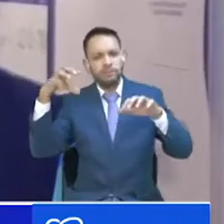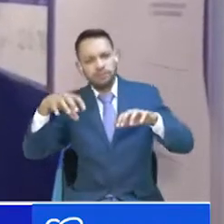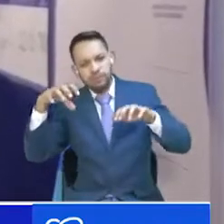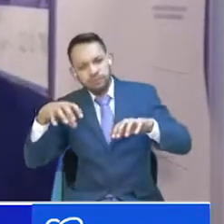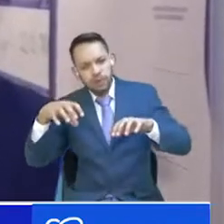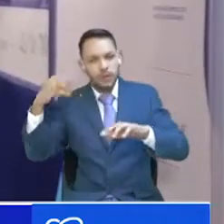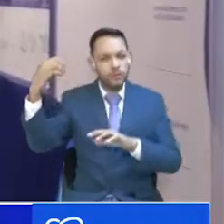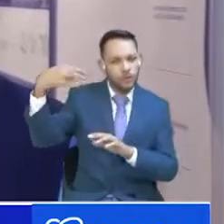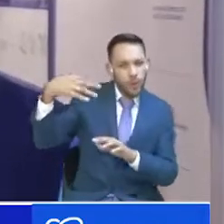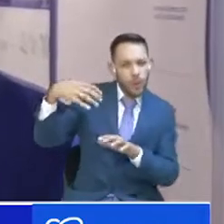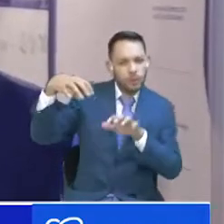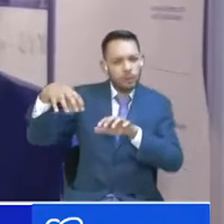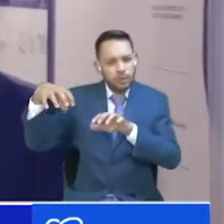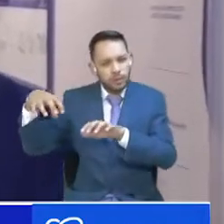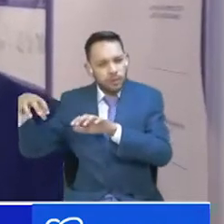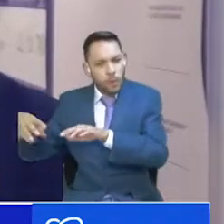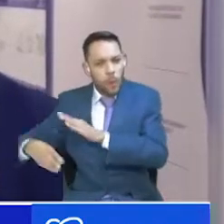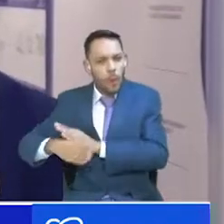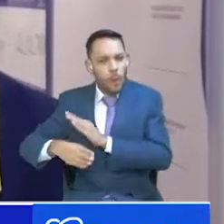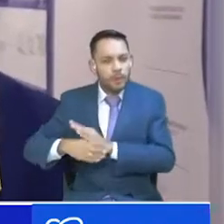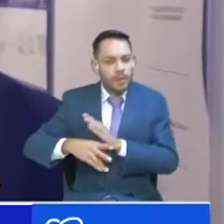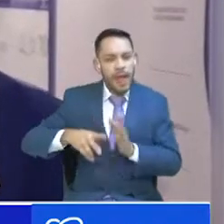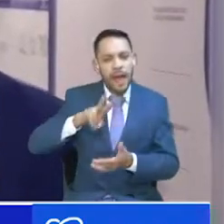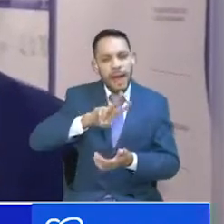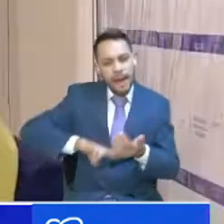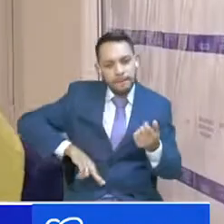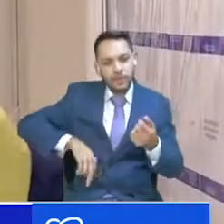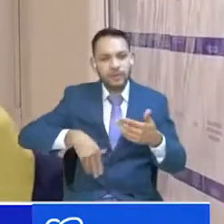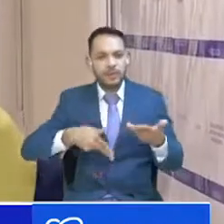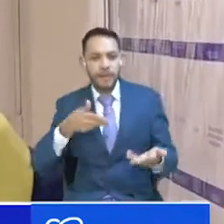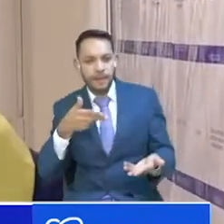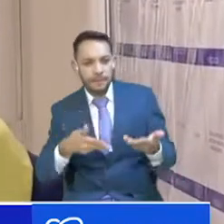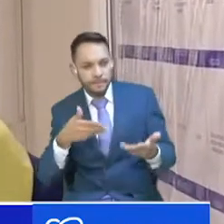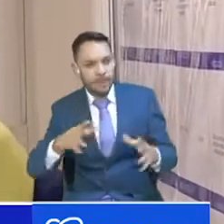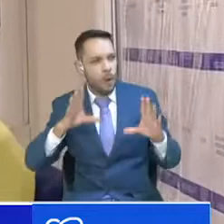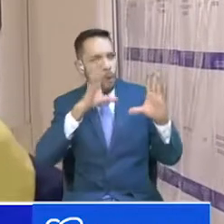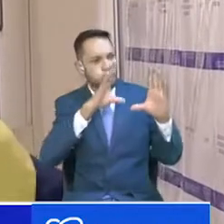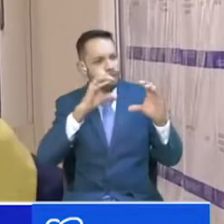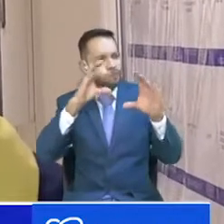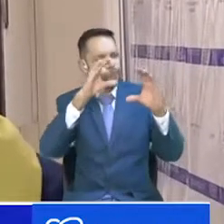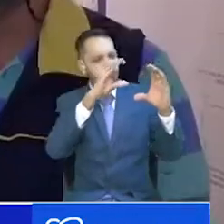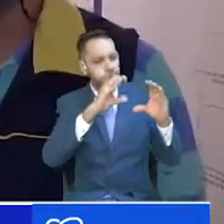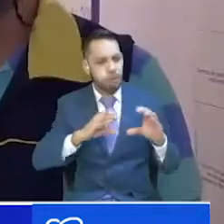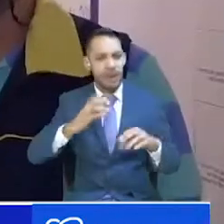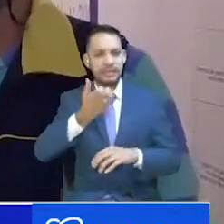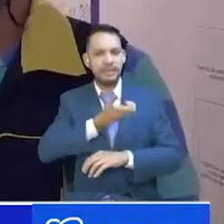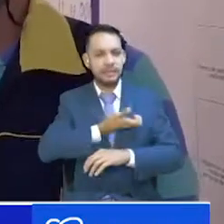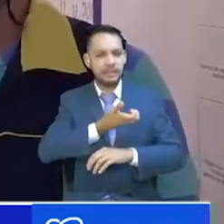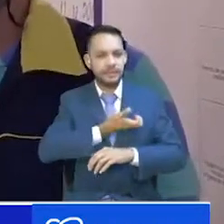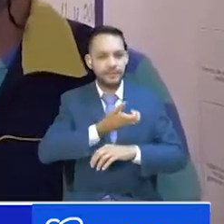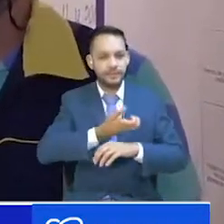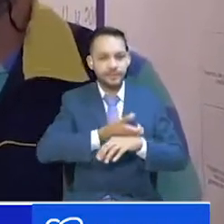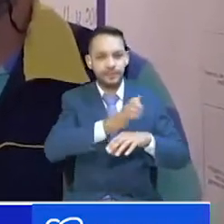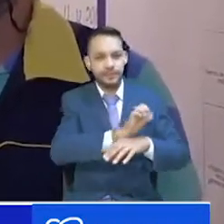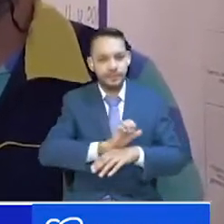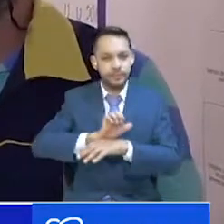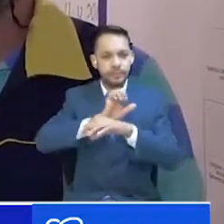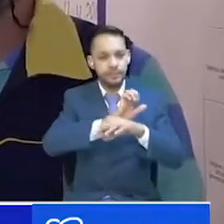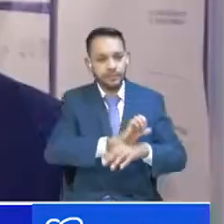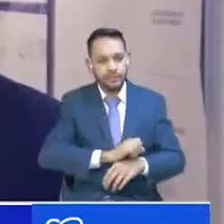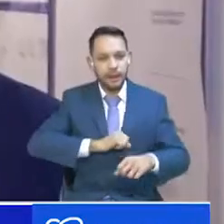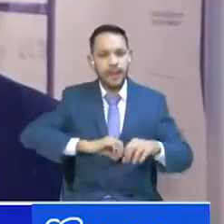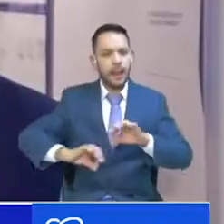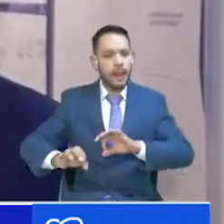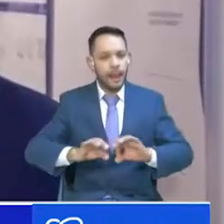podría prolongarse dependiendo de cómo evolucione el fenómeno de la niña por este motivo las autoridades nacionales y locales recomiendan hacer uso de la